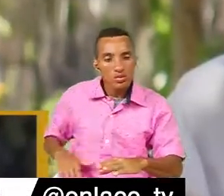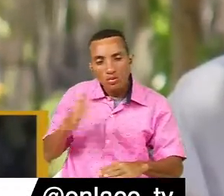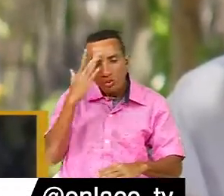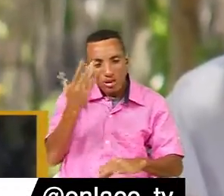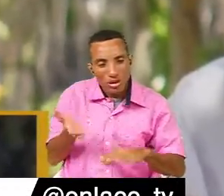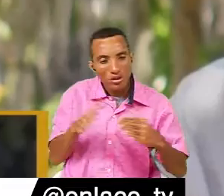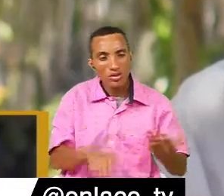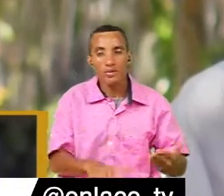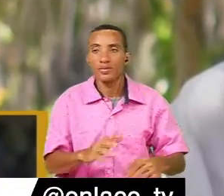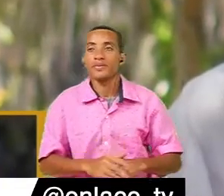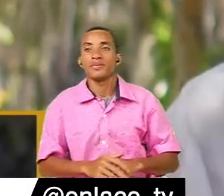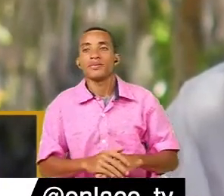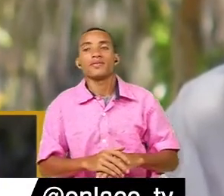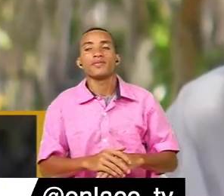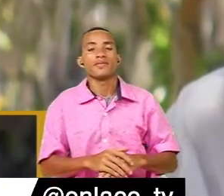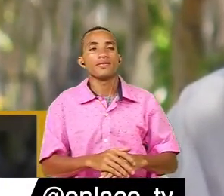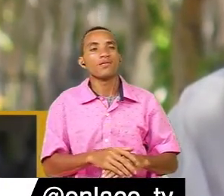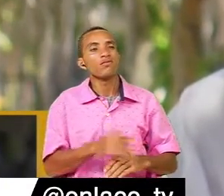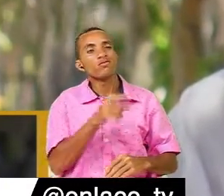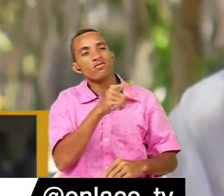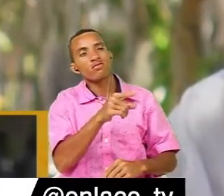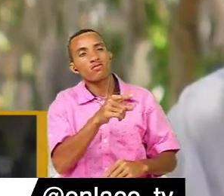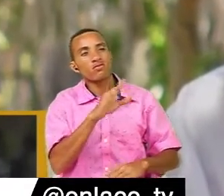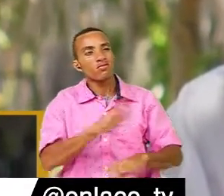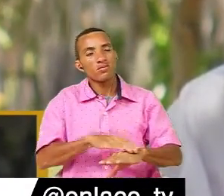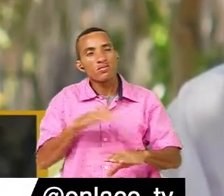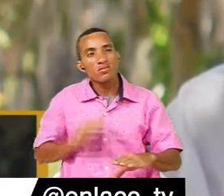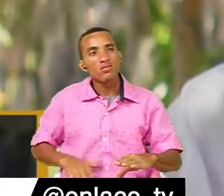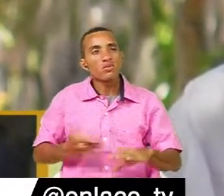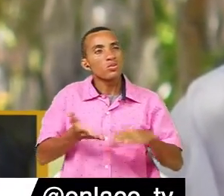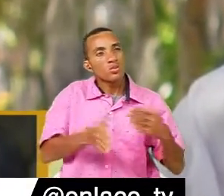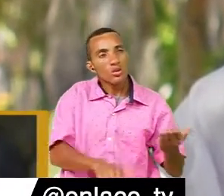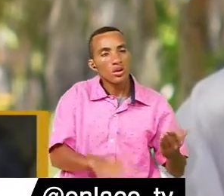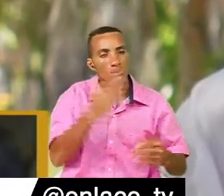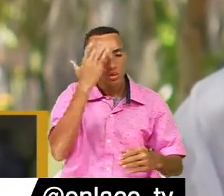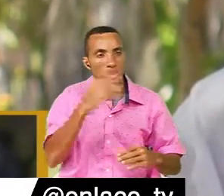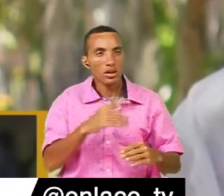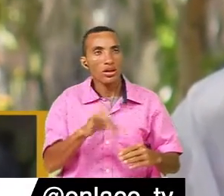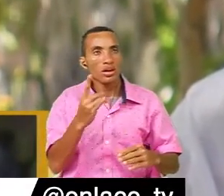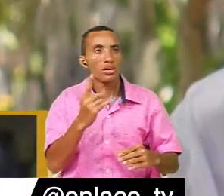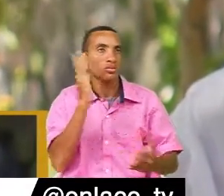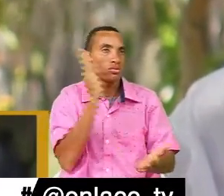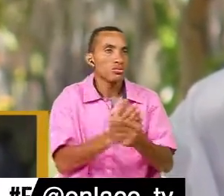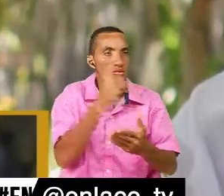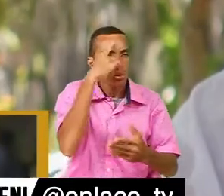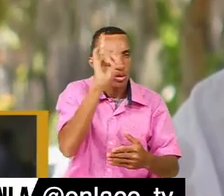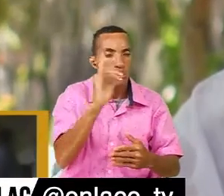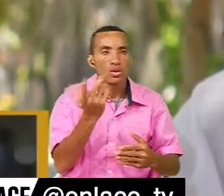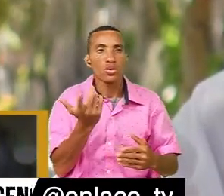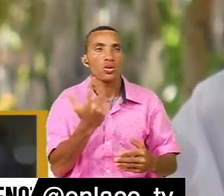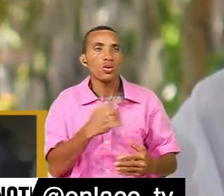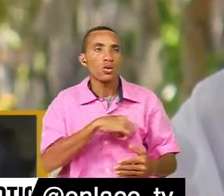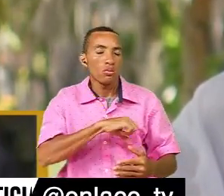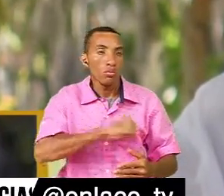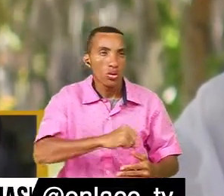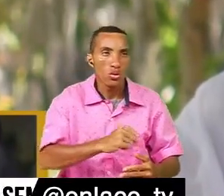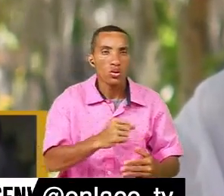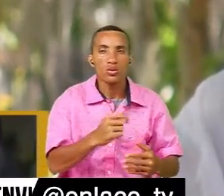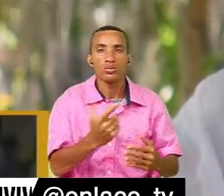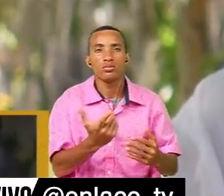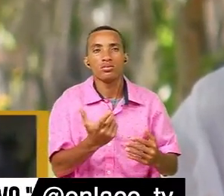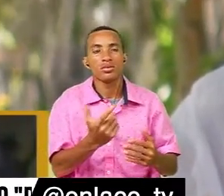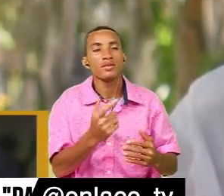motivo del fallecimiento, que fue, si fue un accidente, fue un problema cardíaco, porque